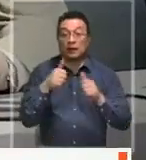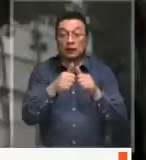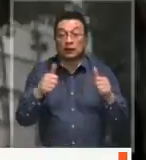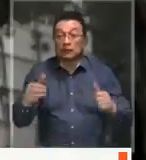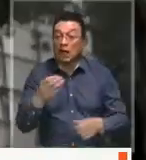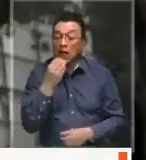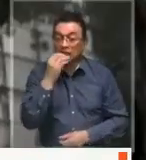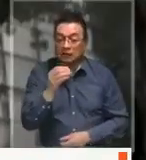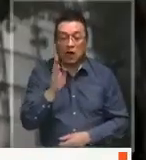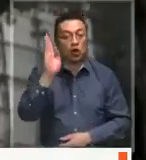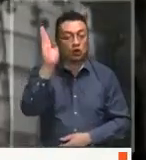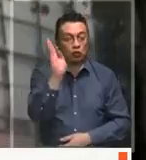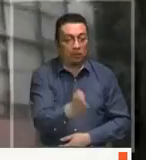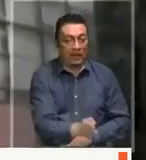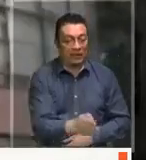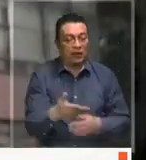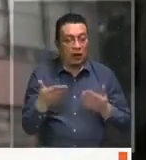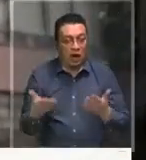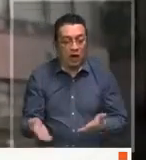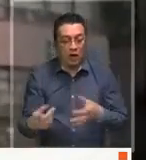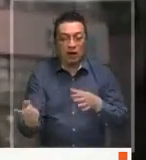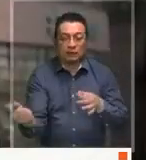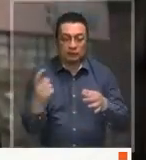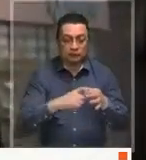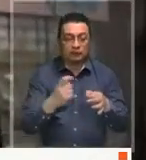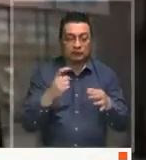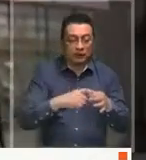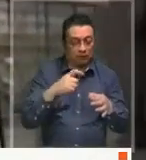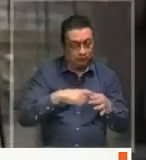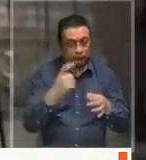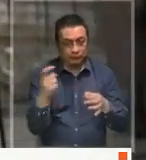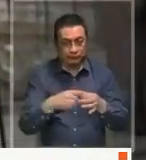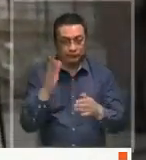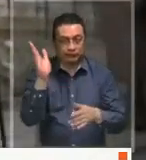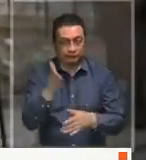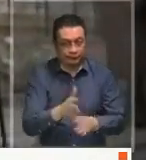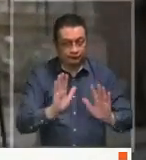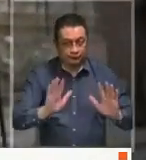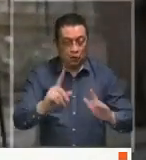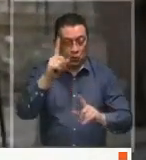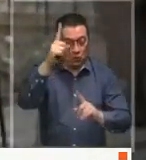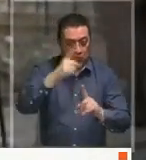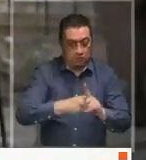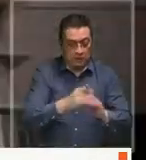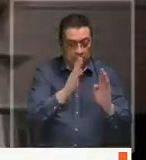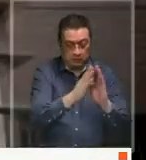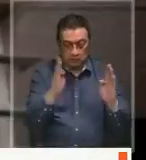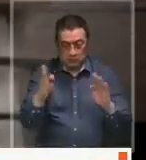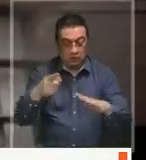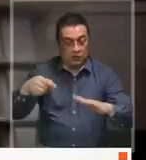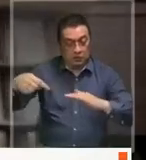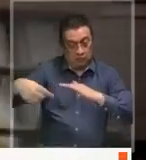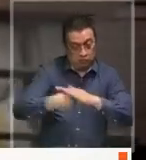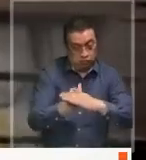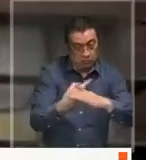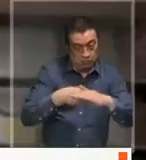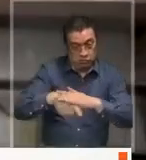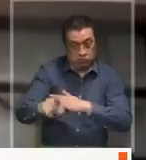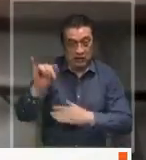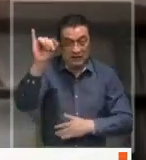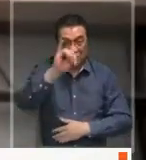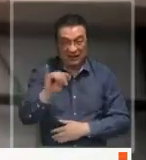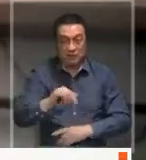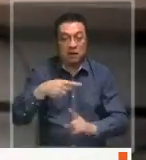estarán suspendidas temporalmente las afiliaciones y desafiliaciones, es decir, por un mes, nadie entra y nadie sale de ISAPRE más